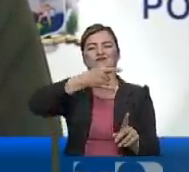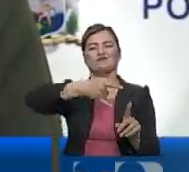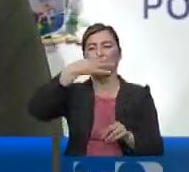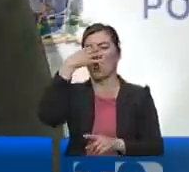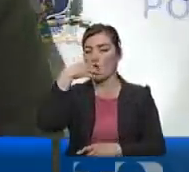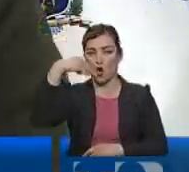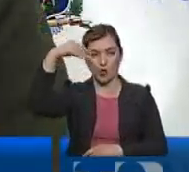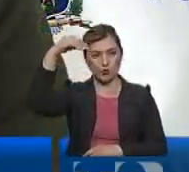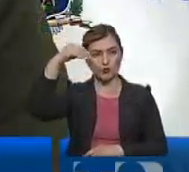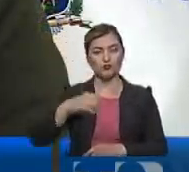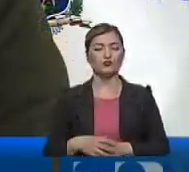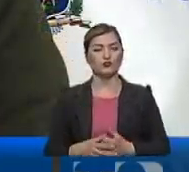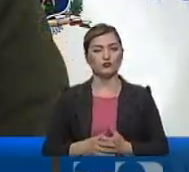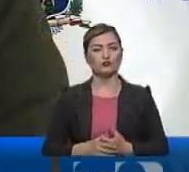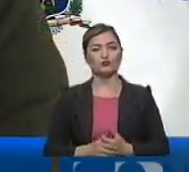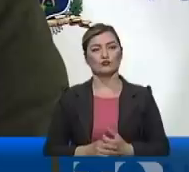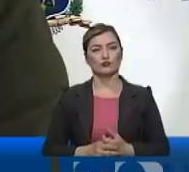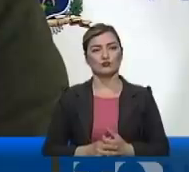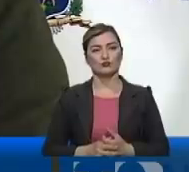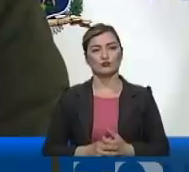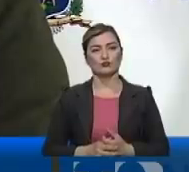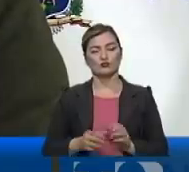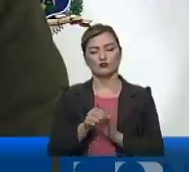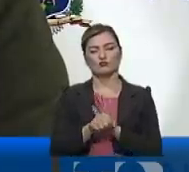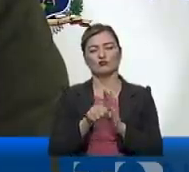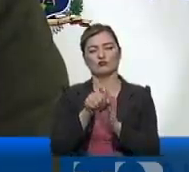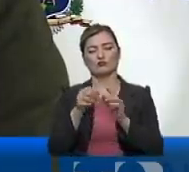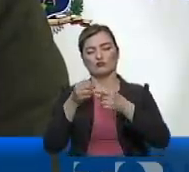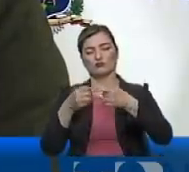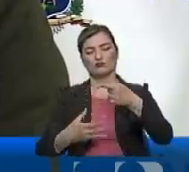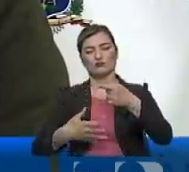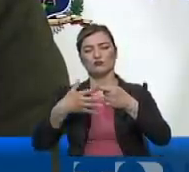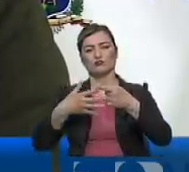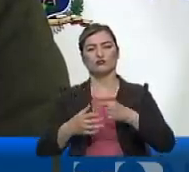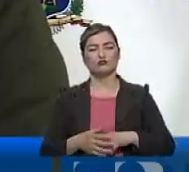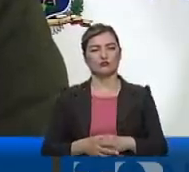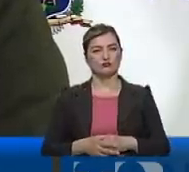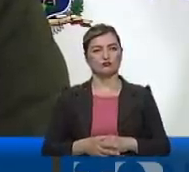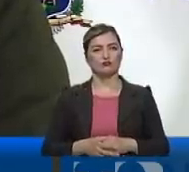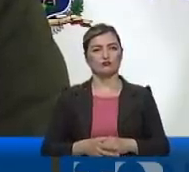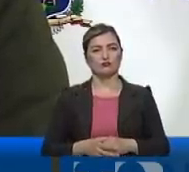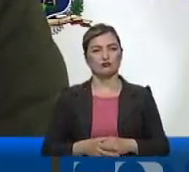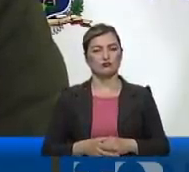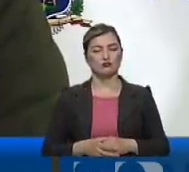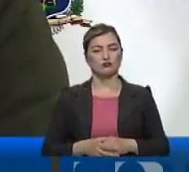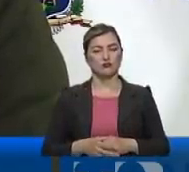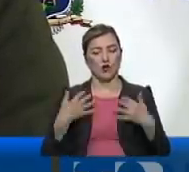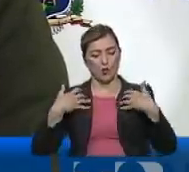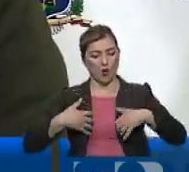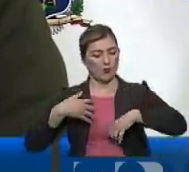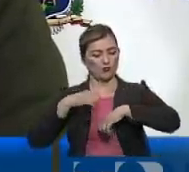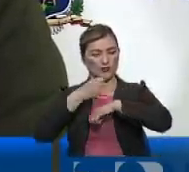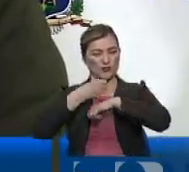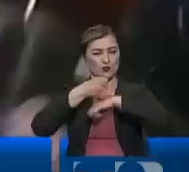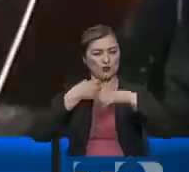Los Lobos, por simbología y características que tienen ellos tanto en su cuerpo como